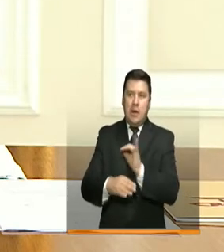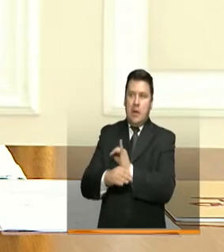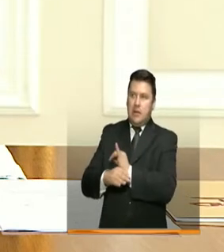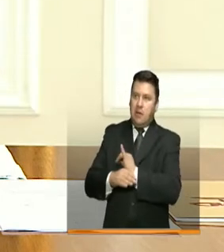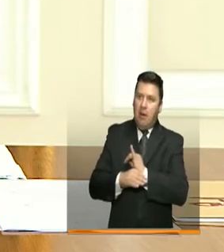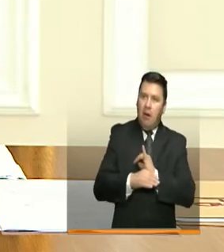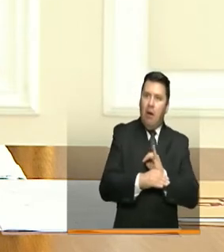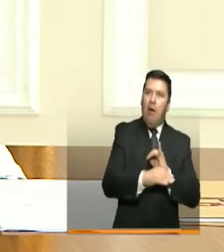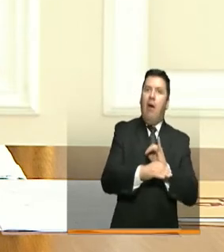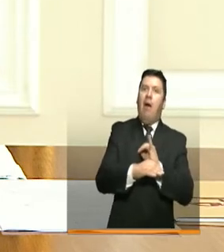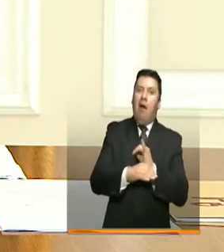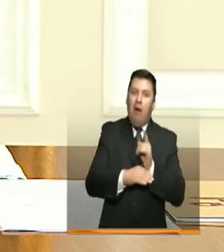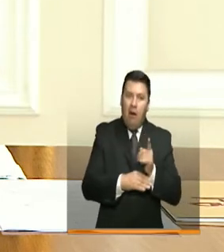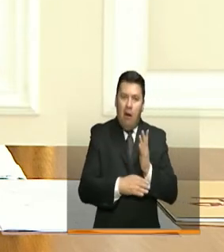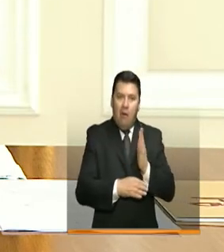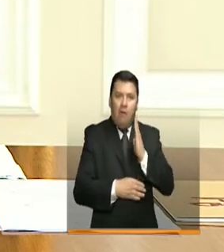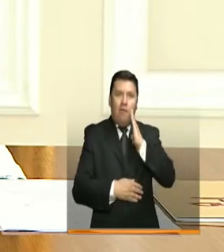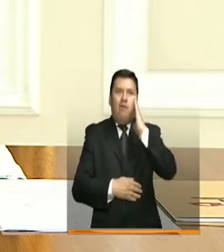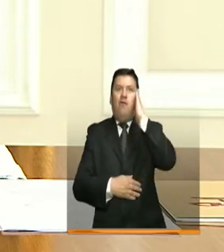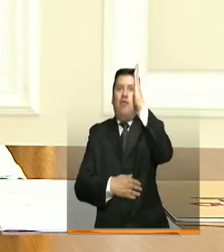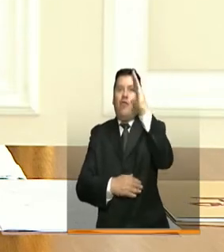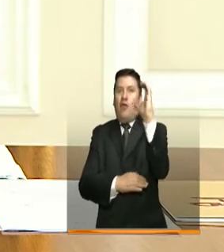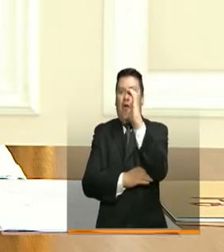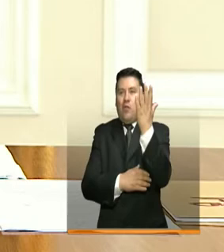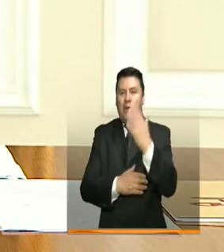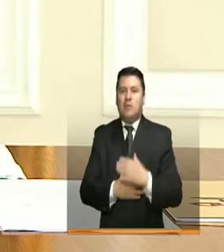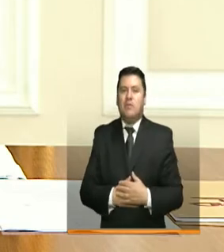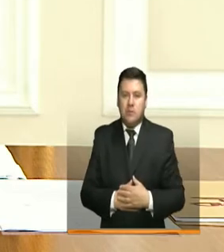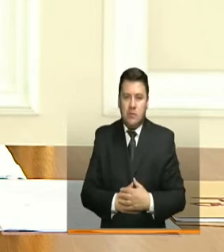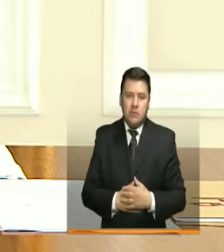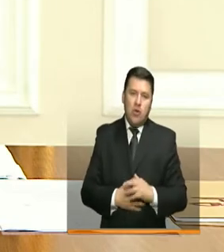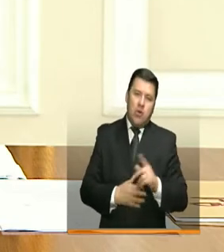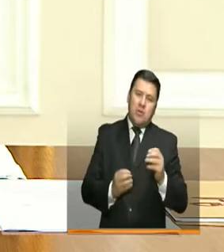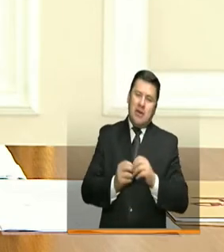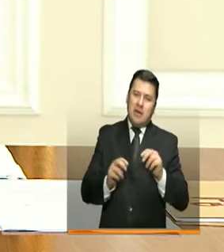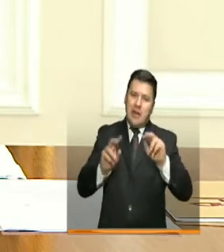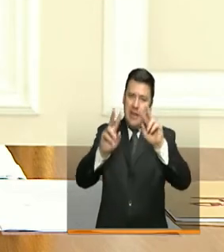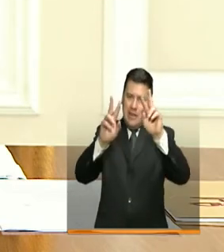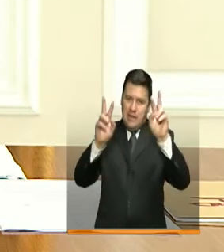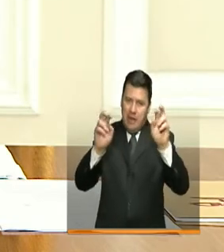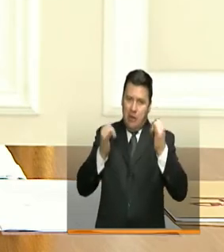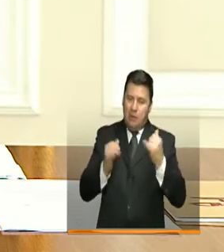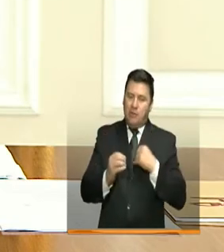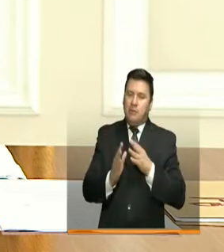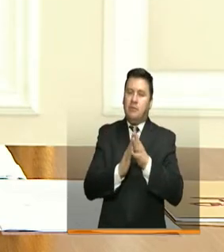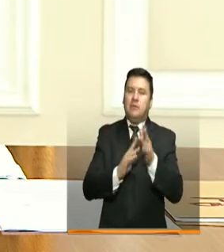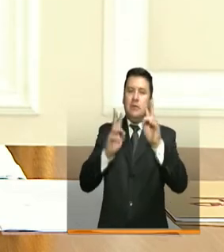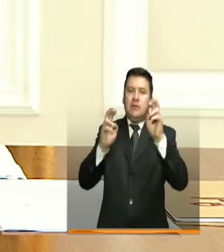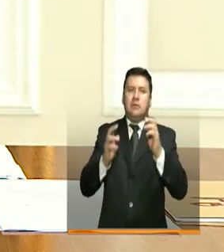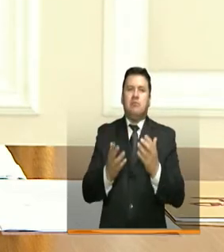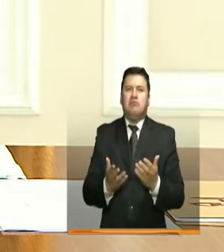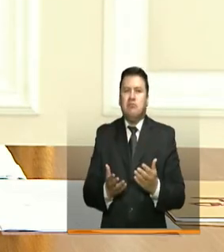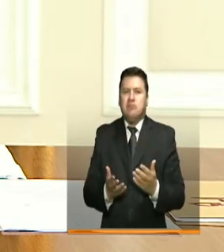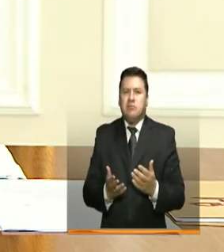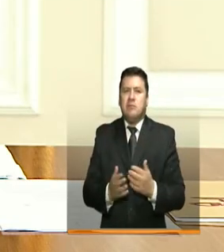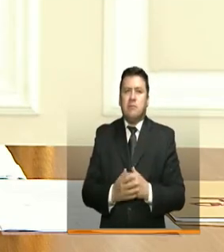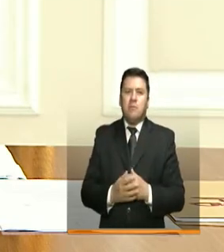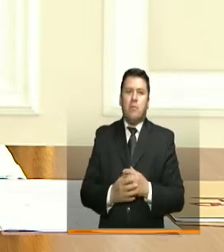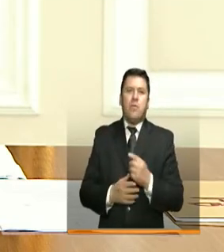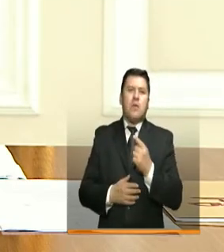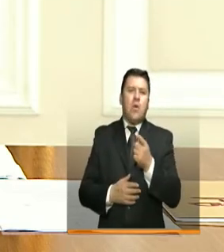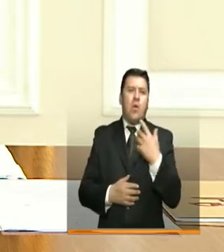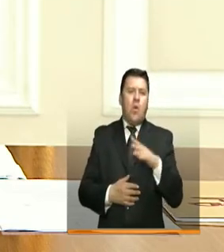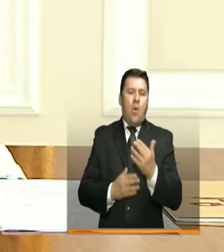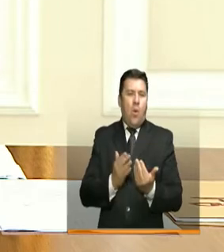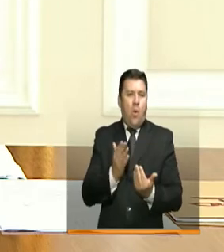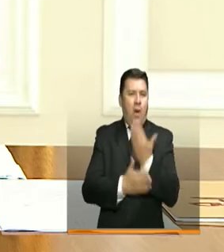institucional también para el futuro de nuestro país. Y hay otro tema que yo quisiera tocar hoy con ustedes, que es de alguna manera una